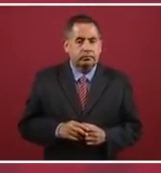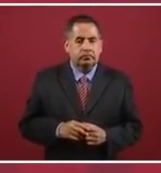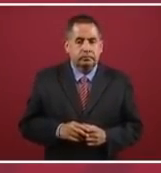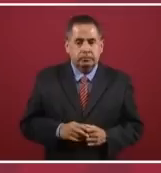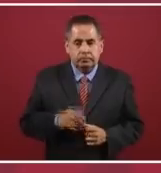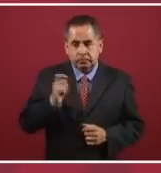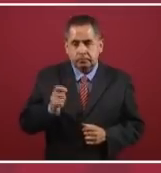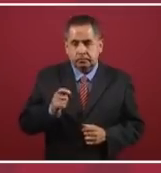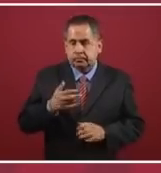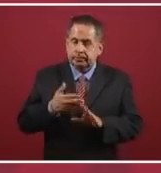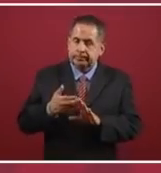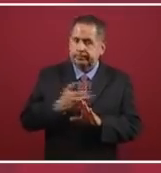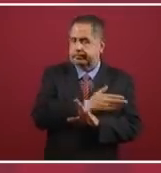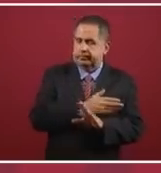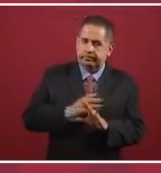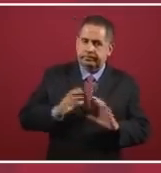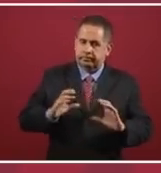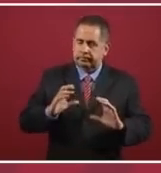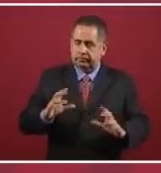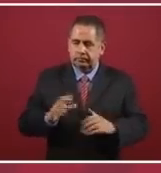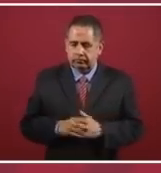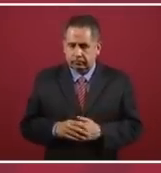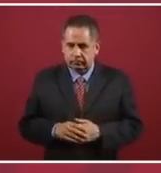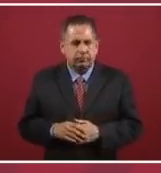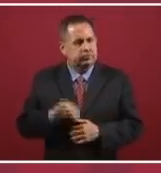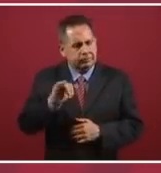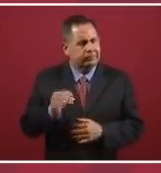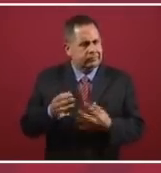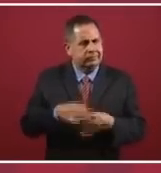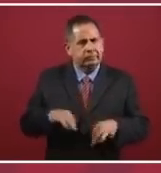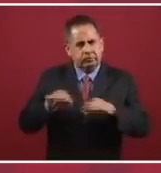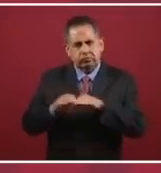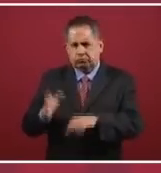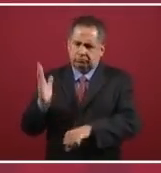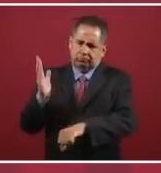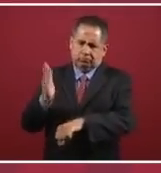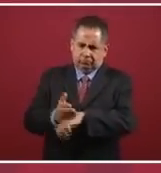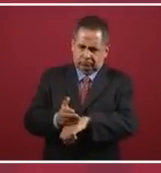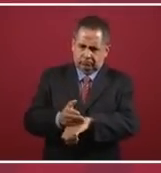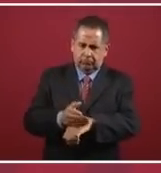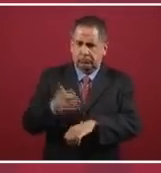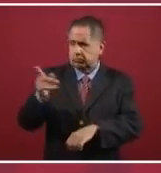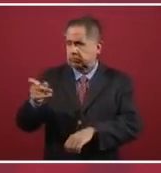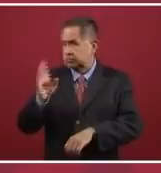es prevenir. Sí es importante castigar,